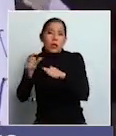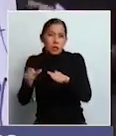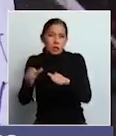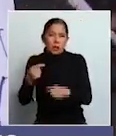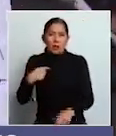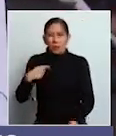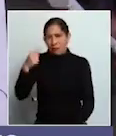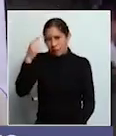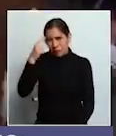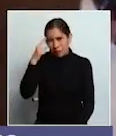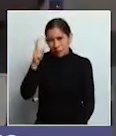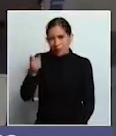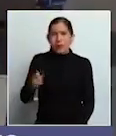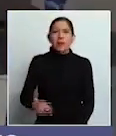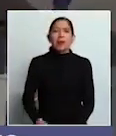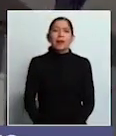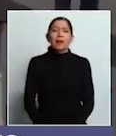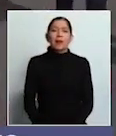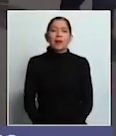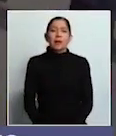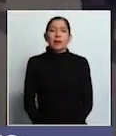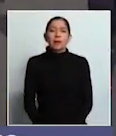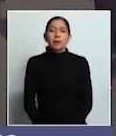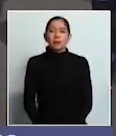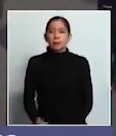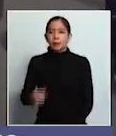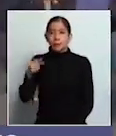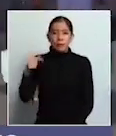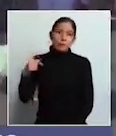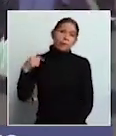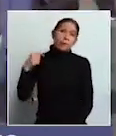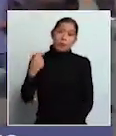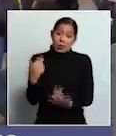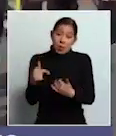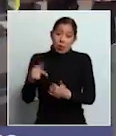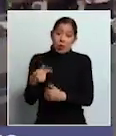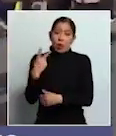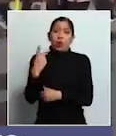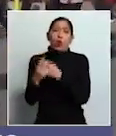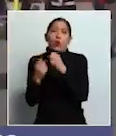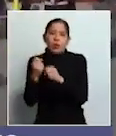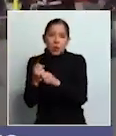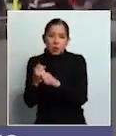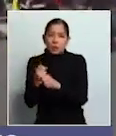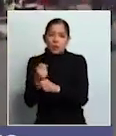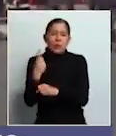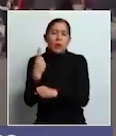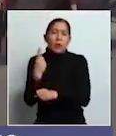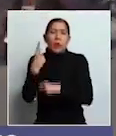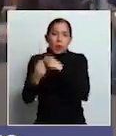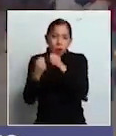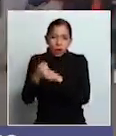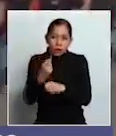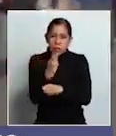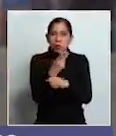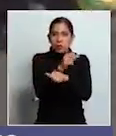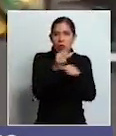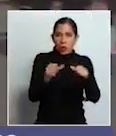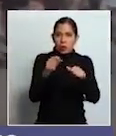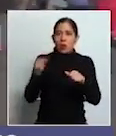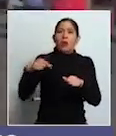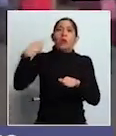para otras, para la obra fija vamos a tener que utilizar otros 2 años. Lo que cuesta aquí un boliviano el ladrillo, pues en la calle ya